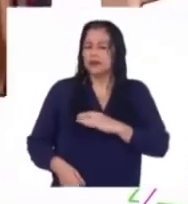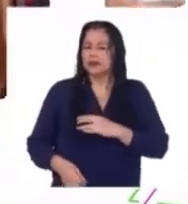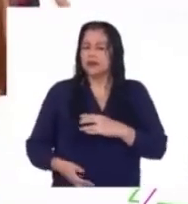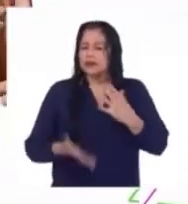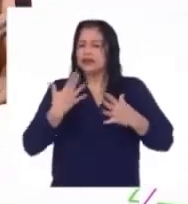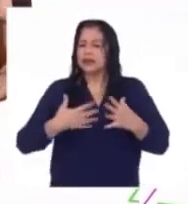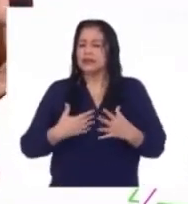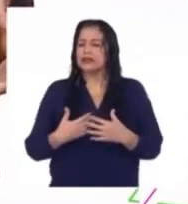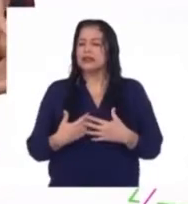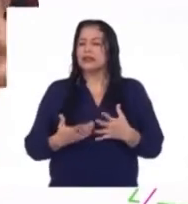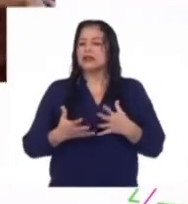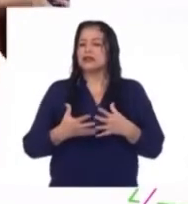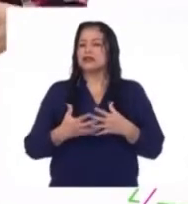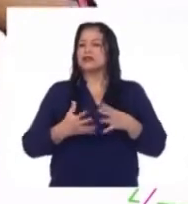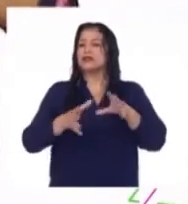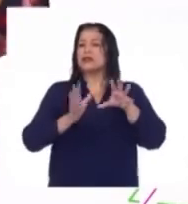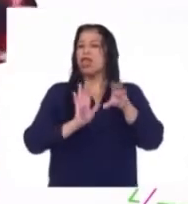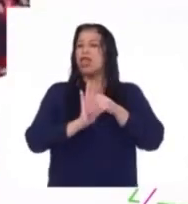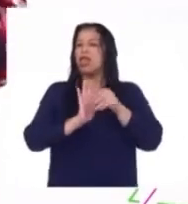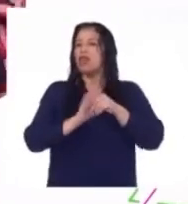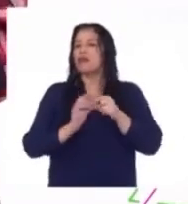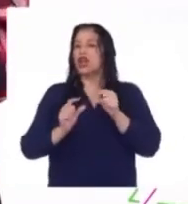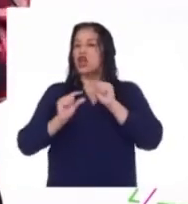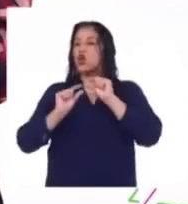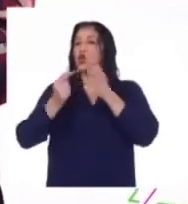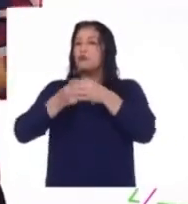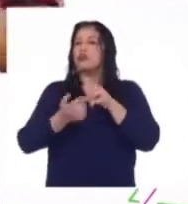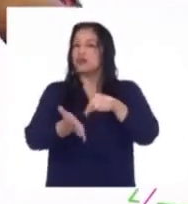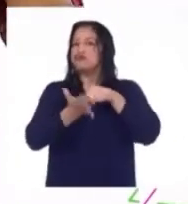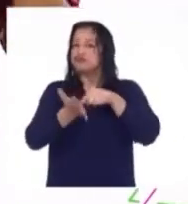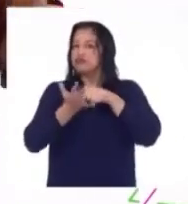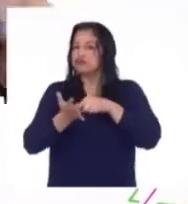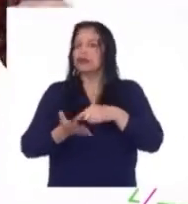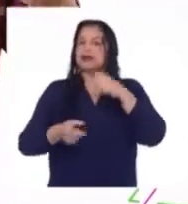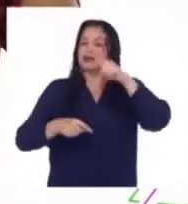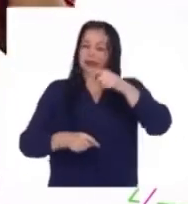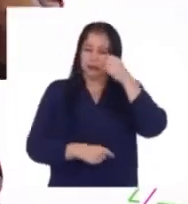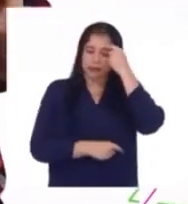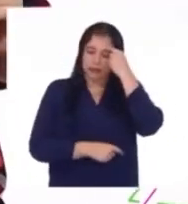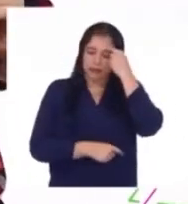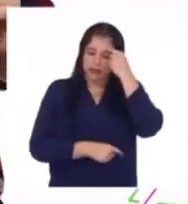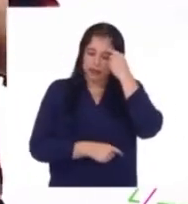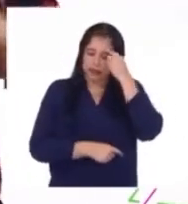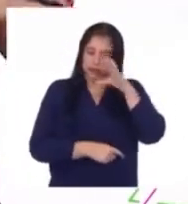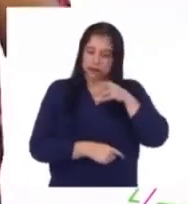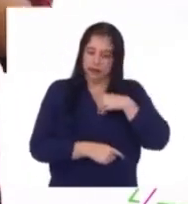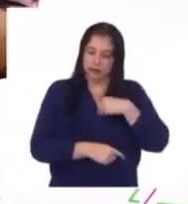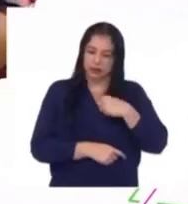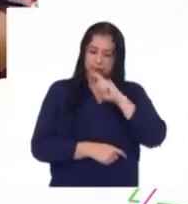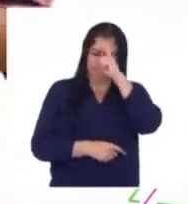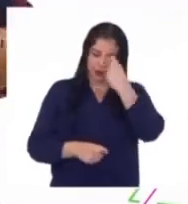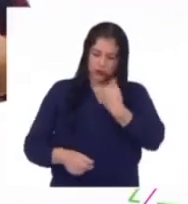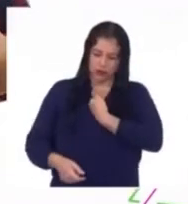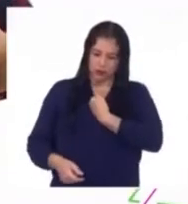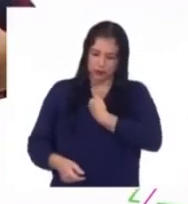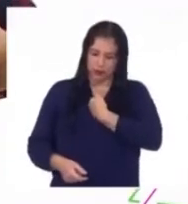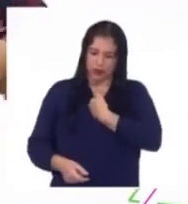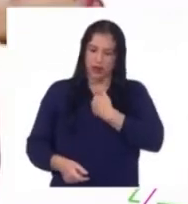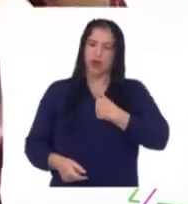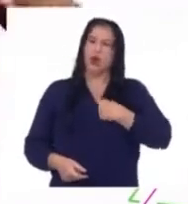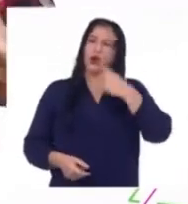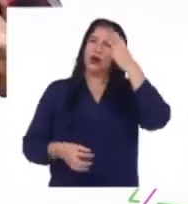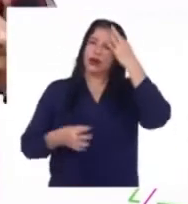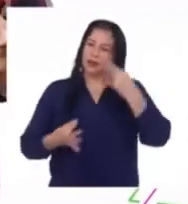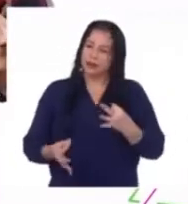por la presión grupal. Debemos reconocerlos y preguntarnos a nosotras y a nosotros mismos si